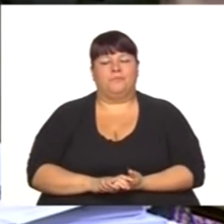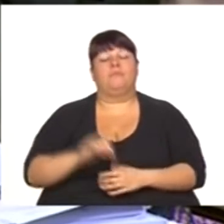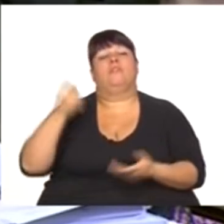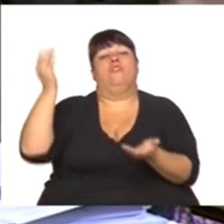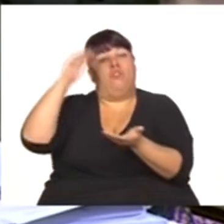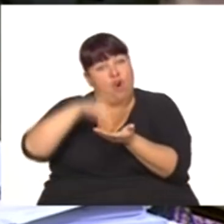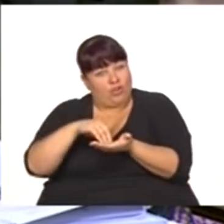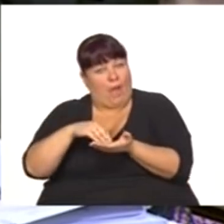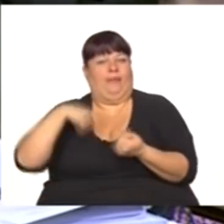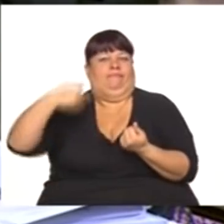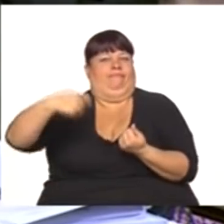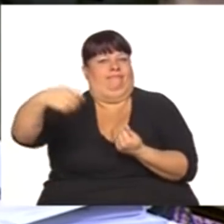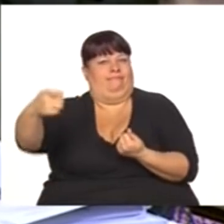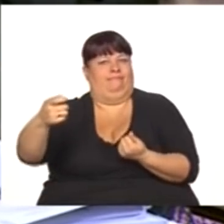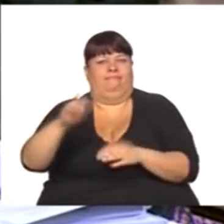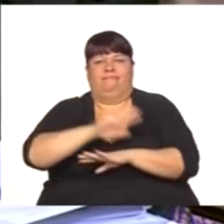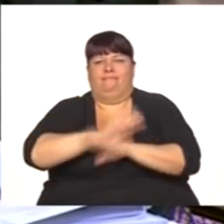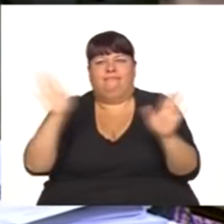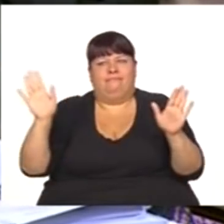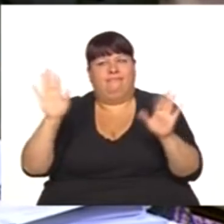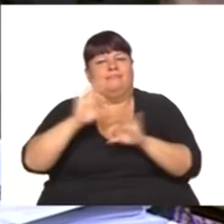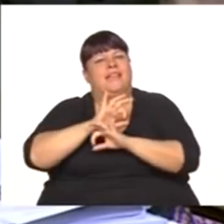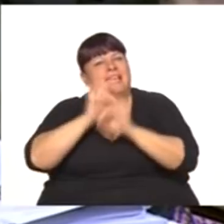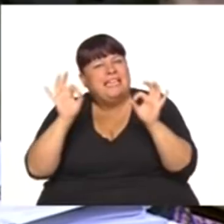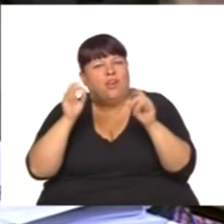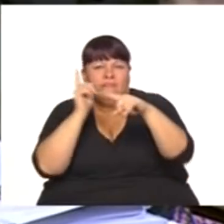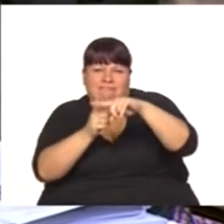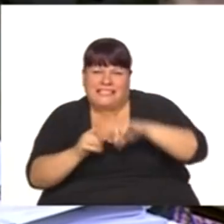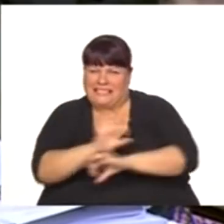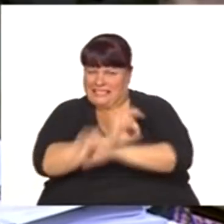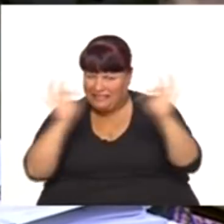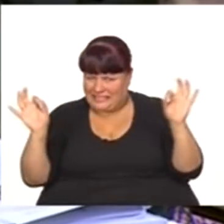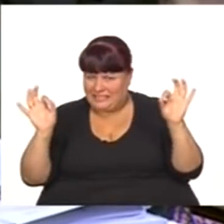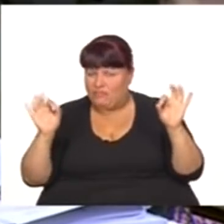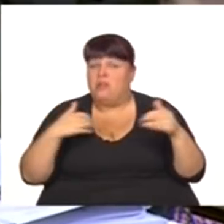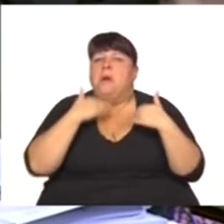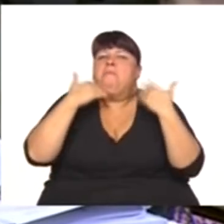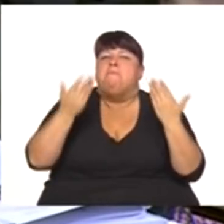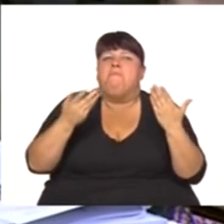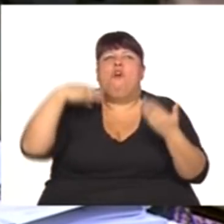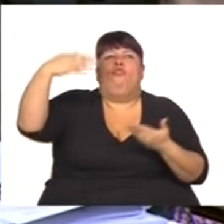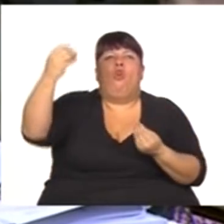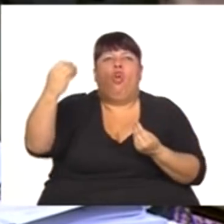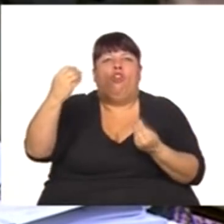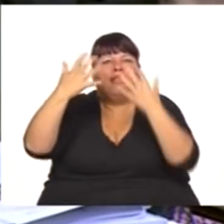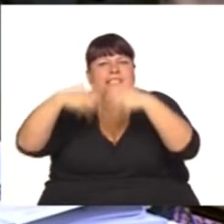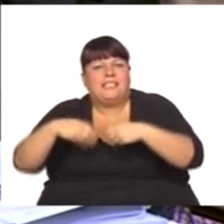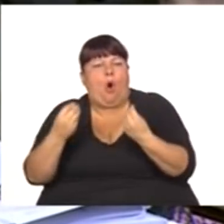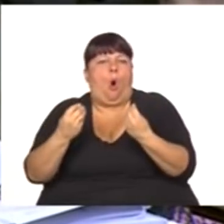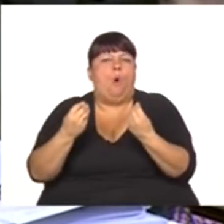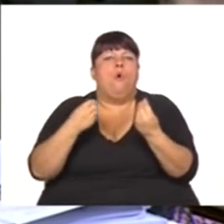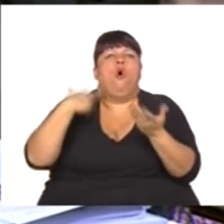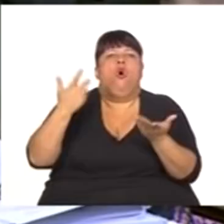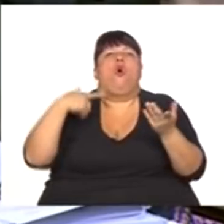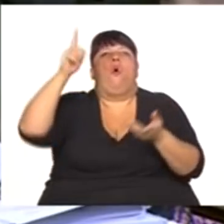Otra vez hicimos moratorias sin absolutamente ningún número, sin saber hacia dónde iba el sistema, sin saber